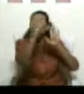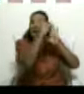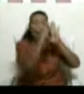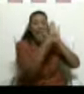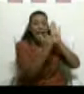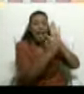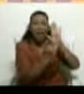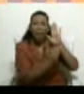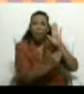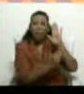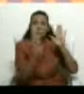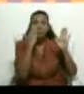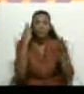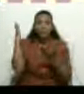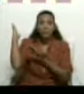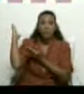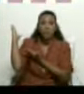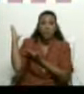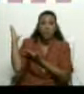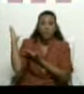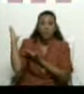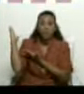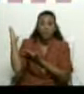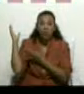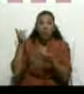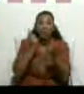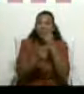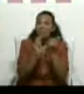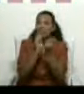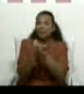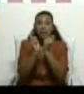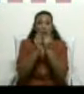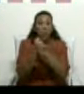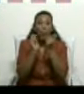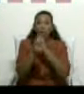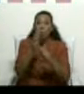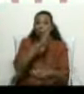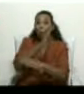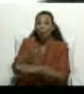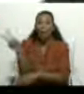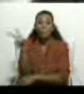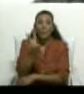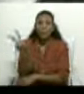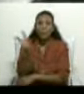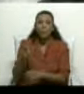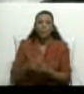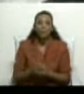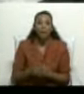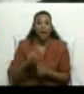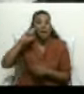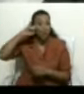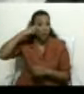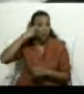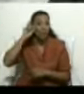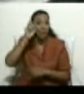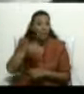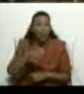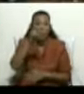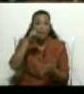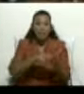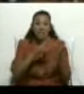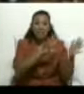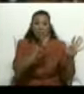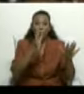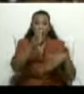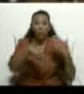13.835, 13.850 sobre transacciones financieras contra el gobierno bolivariano. Recordemos que entre